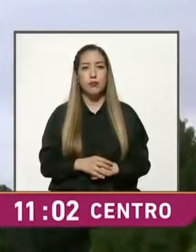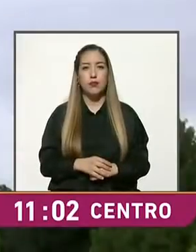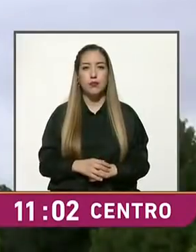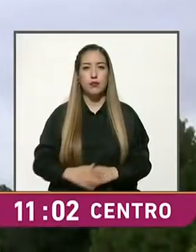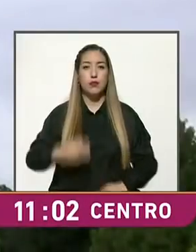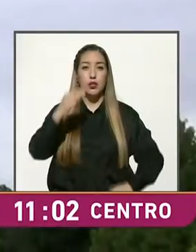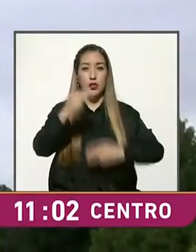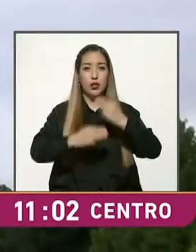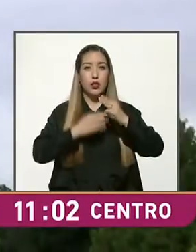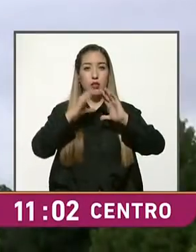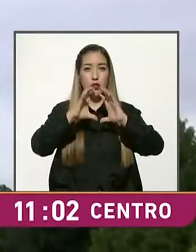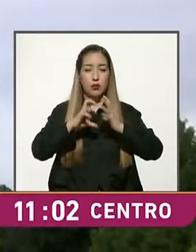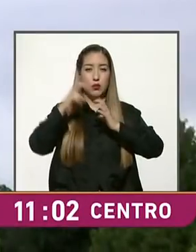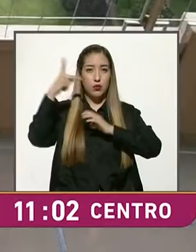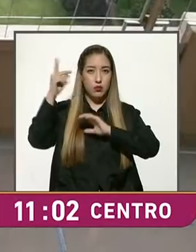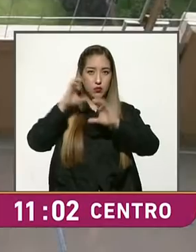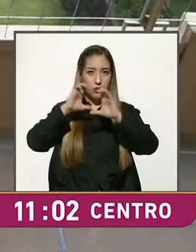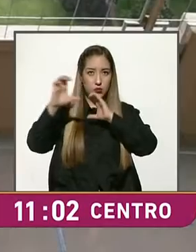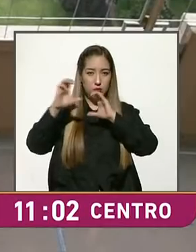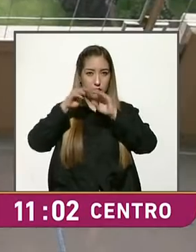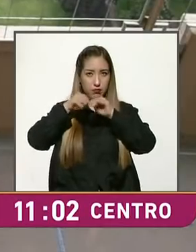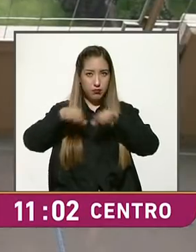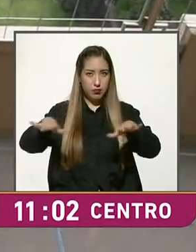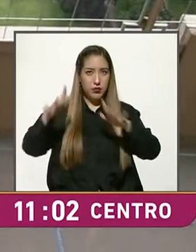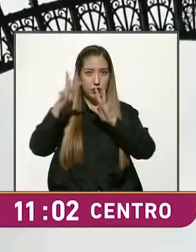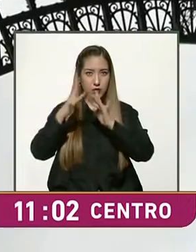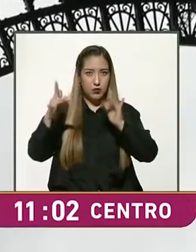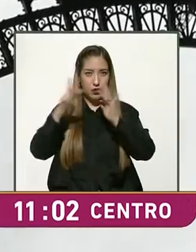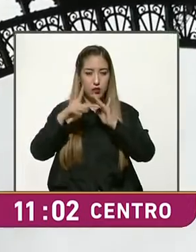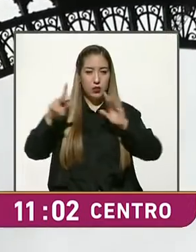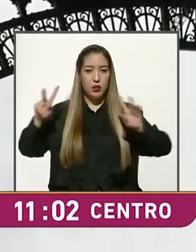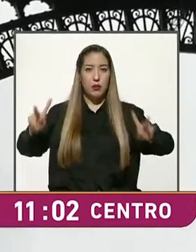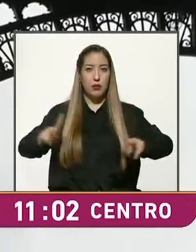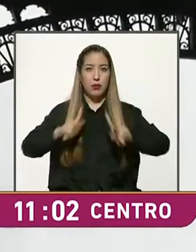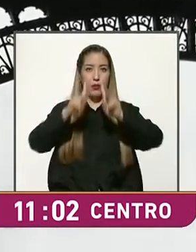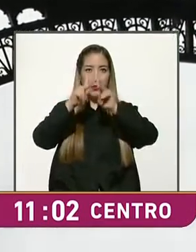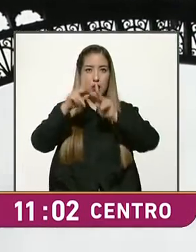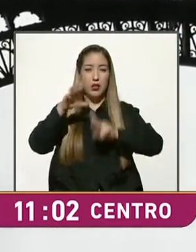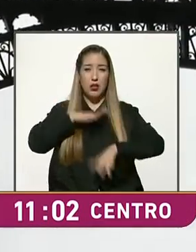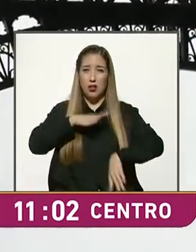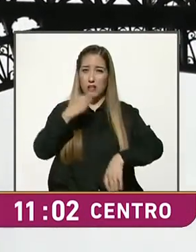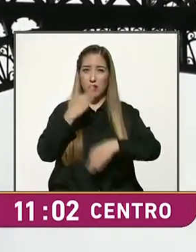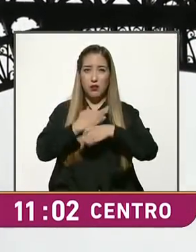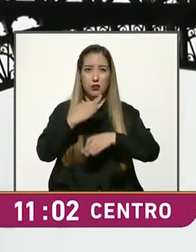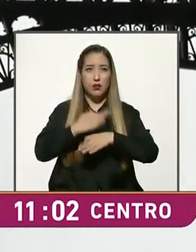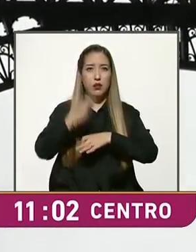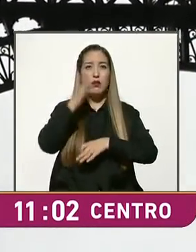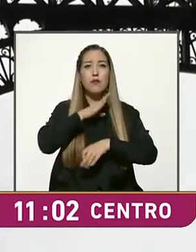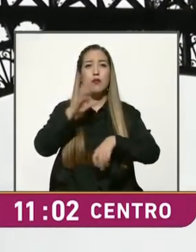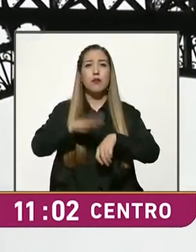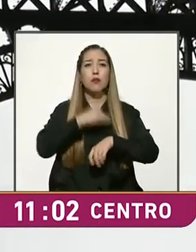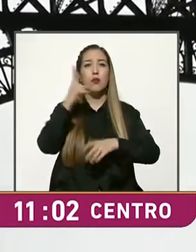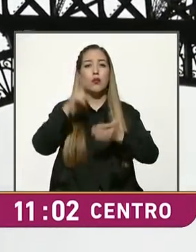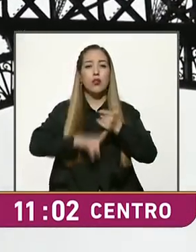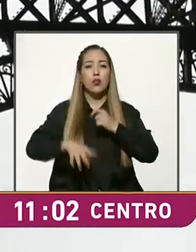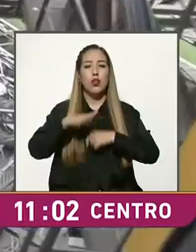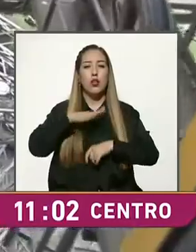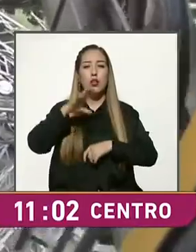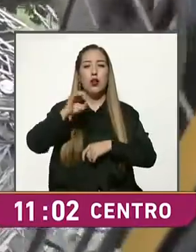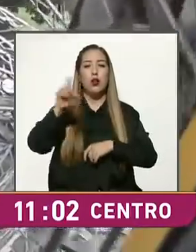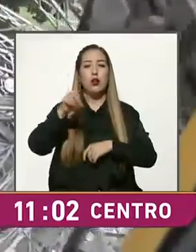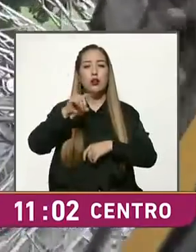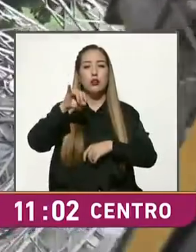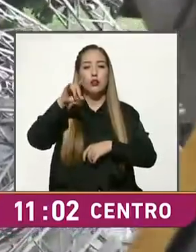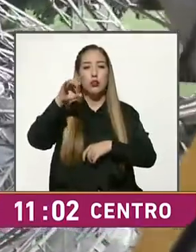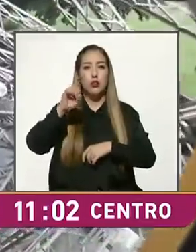En el mundo, de acuerdo con medios franceses, la Torre Eiffel se encuentra en mal estado, ya que está plagada de óxido. Ante